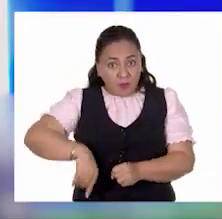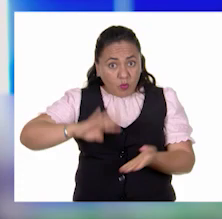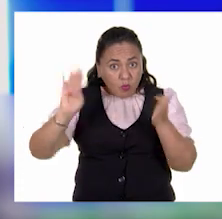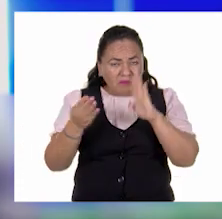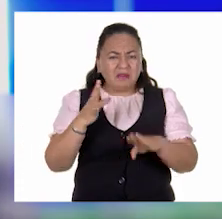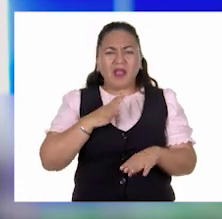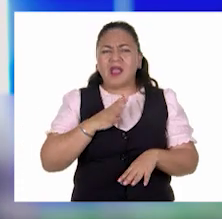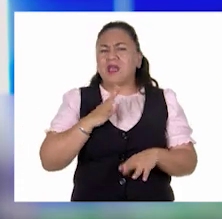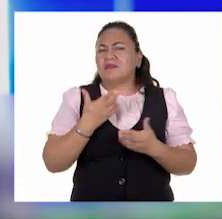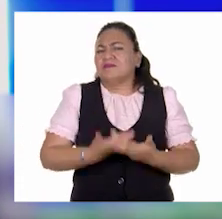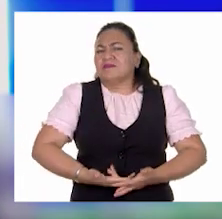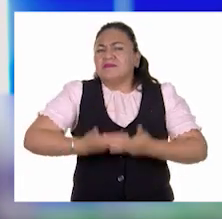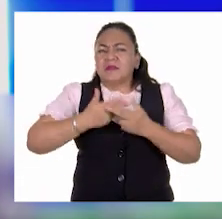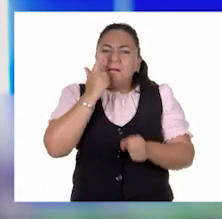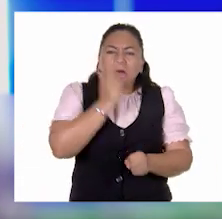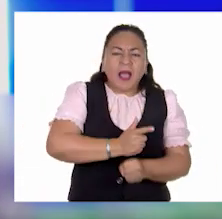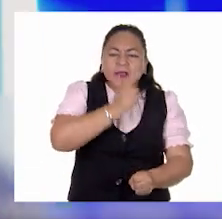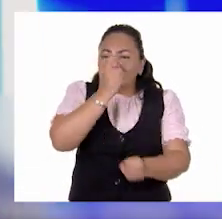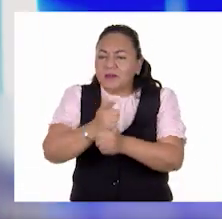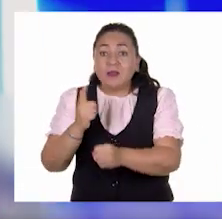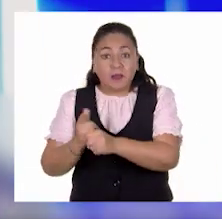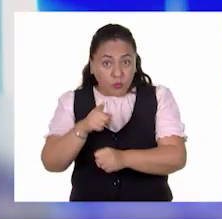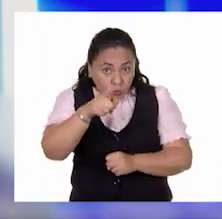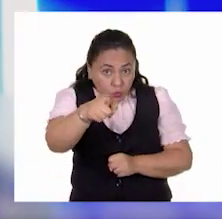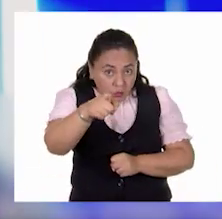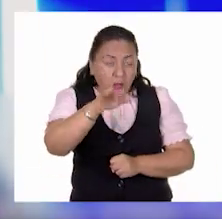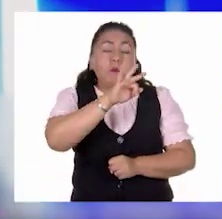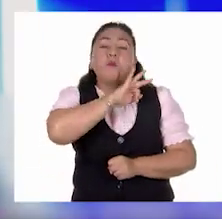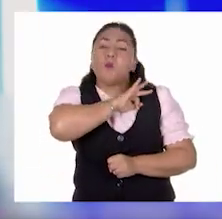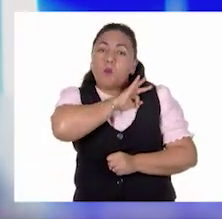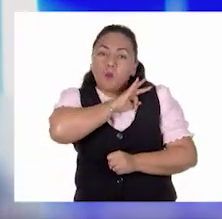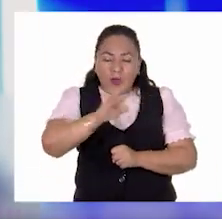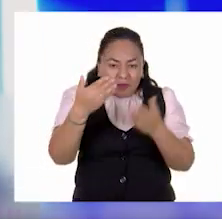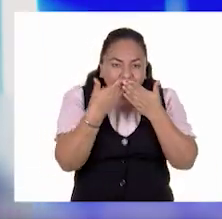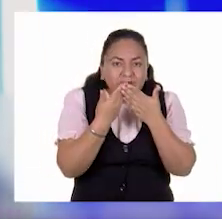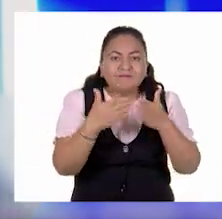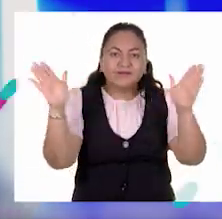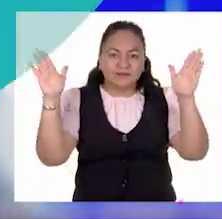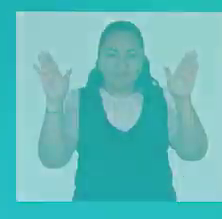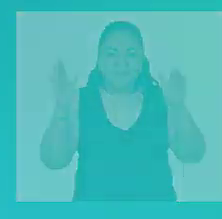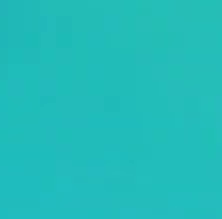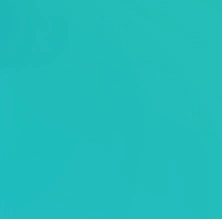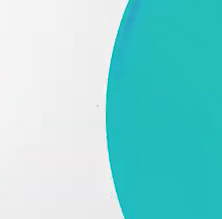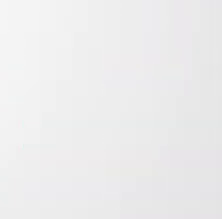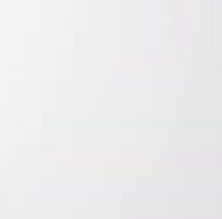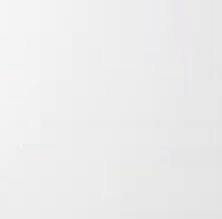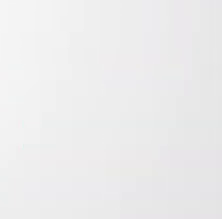cada vez hay más cosas por descubrir y tú puedes ser la llave de ese conocimiento.